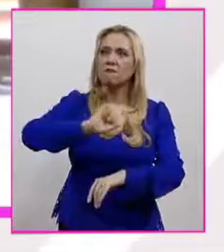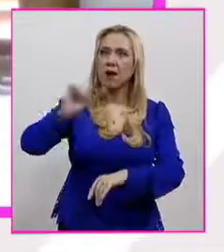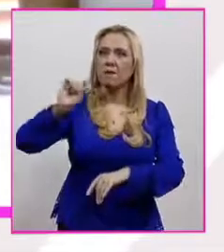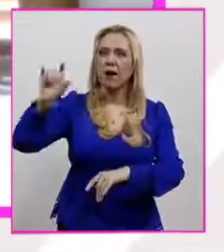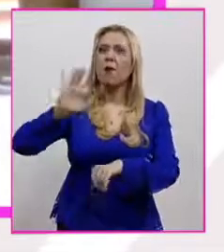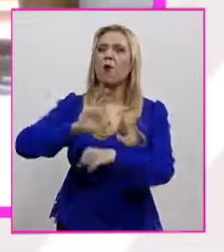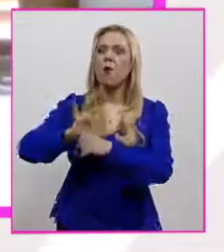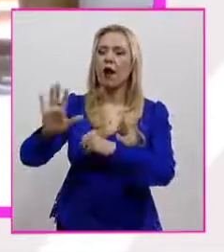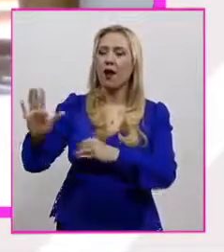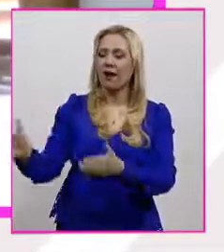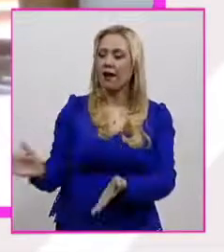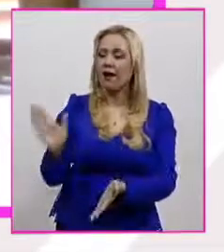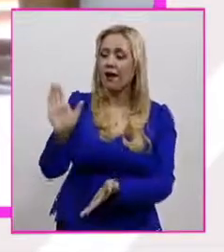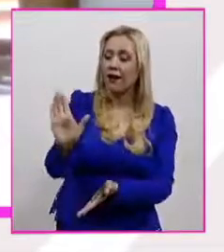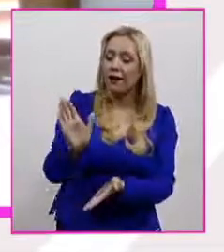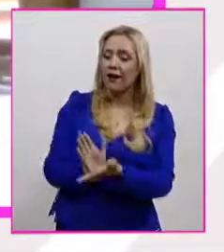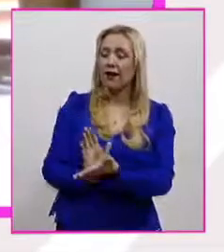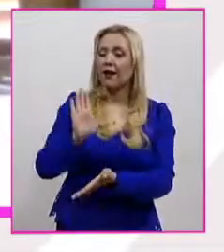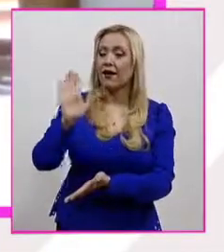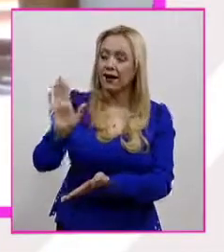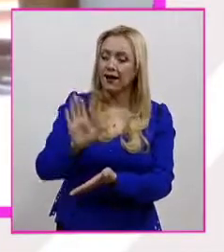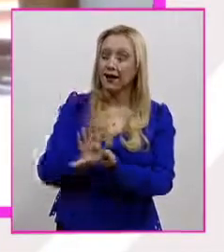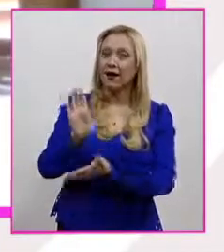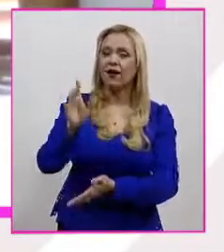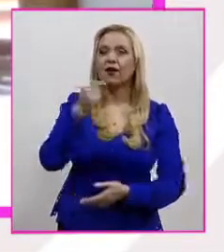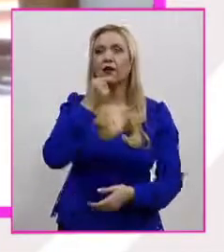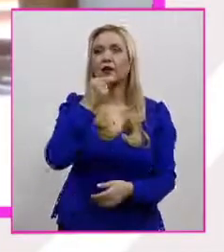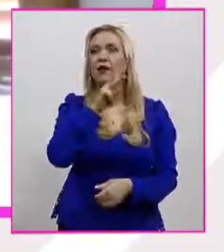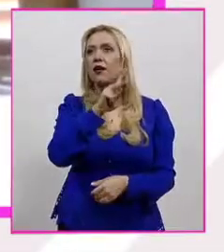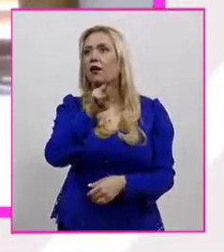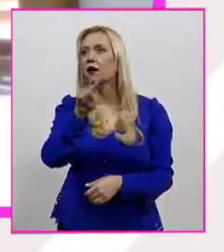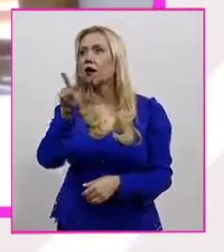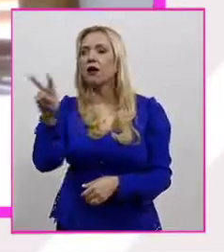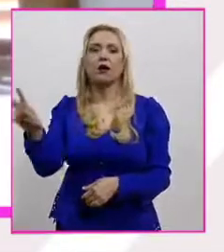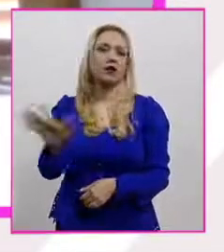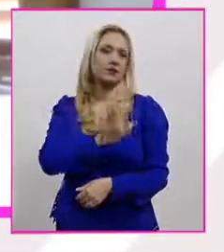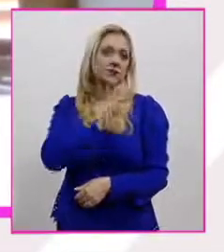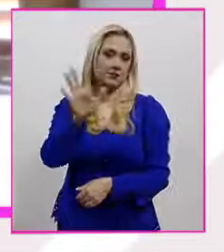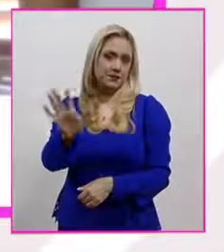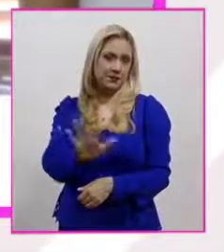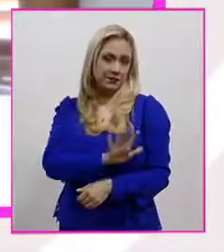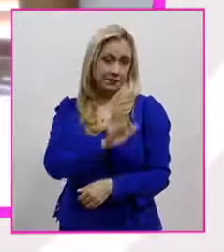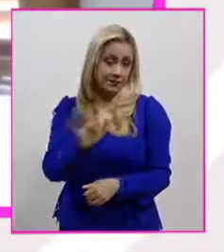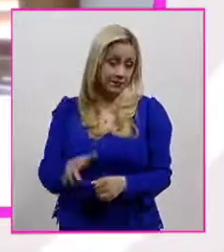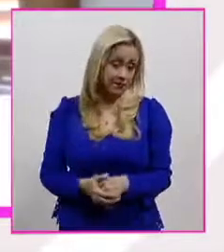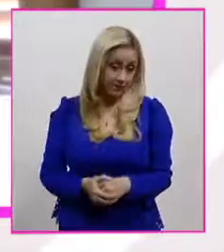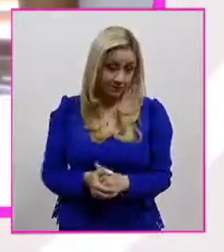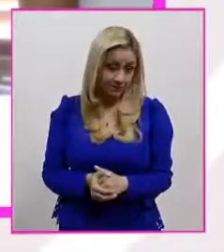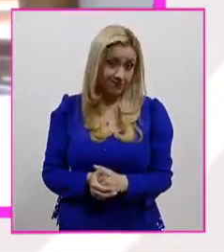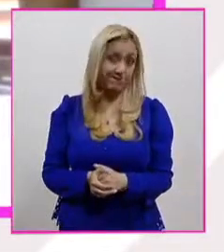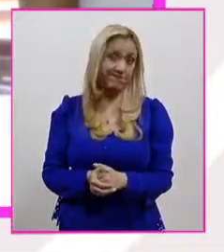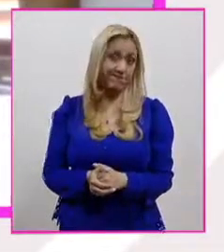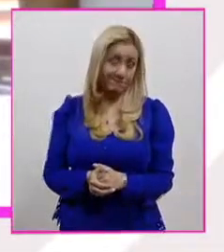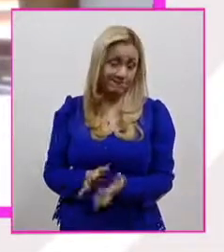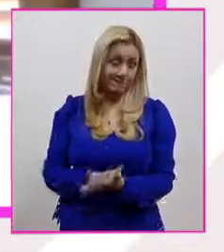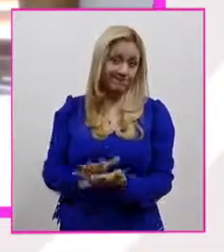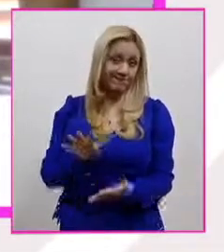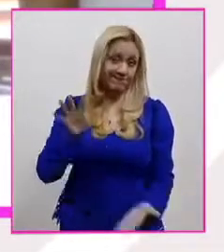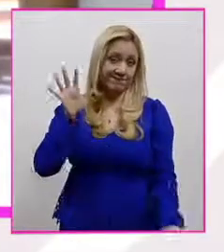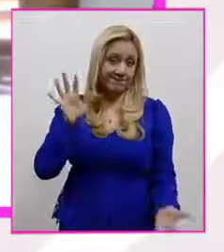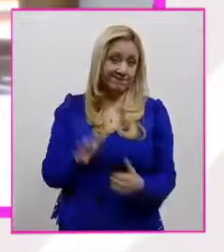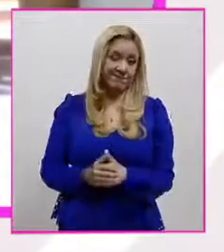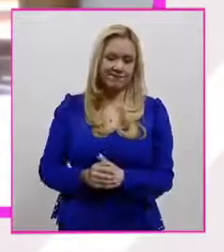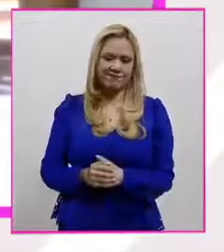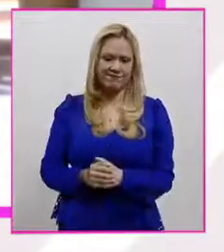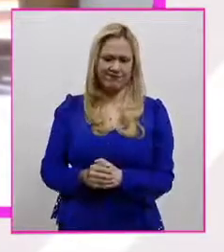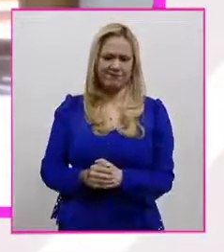México. Y pues lo que tú terminabas notando es que todos eran güeritos, o primordialmente. Y después se les hacía